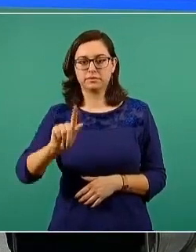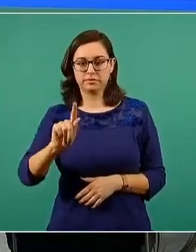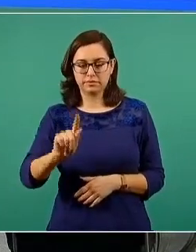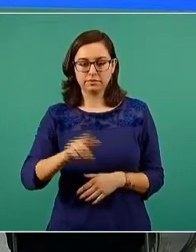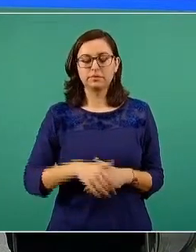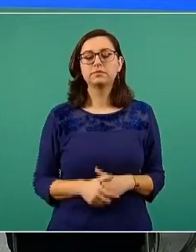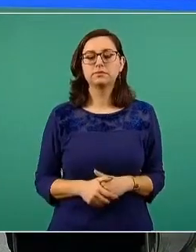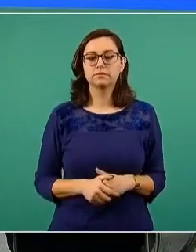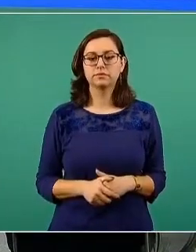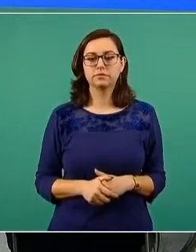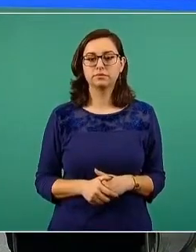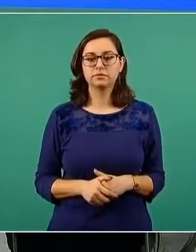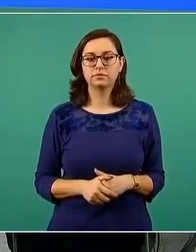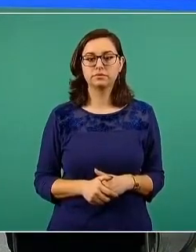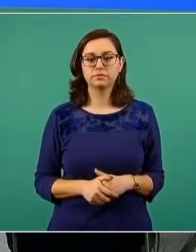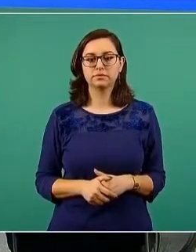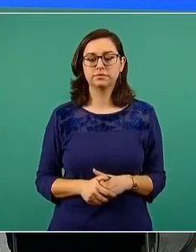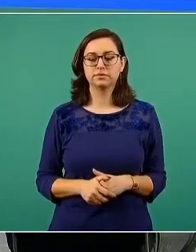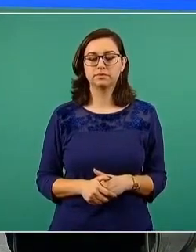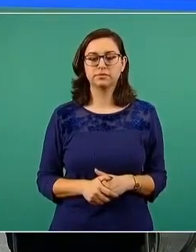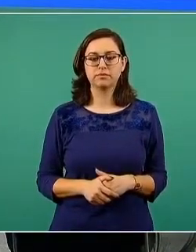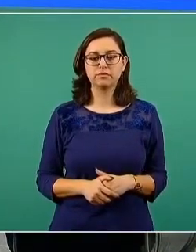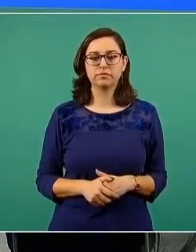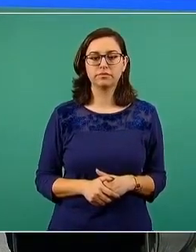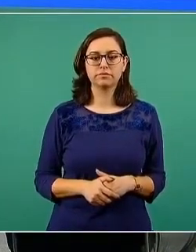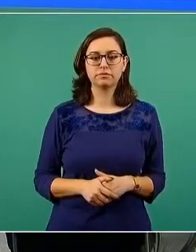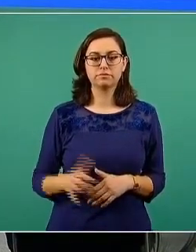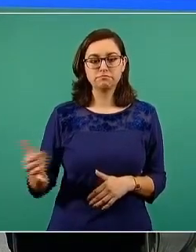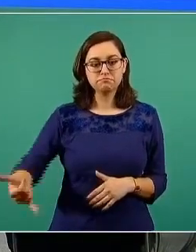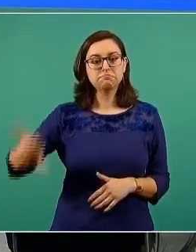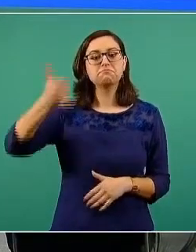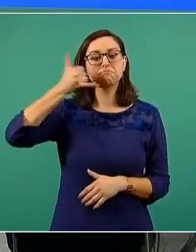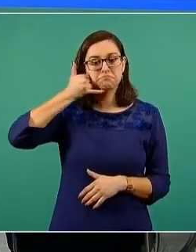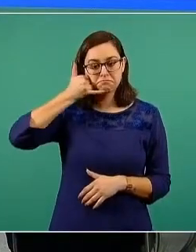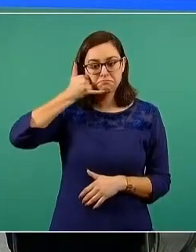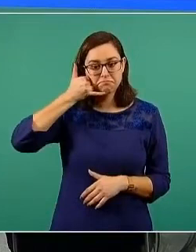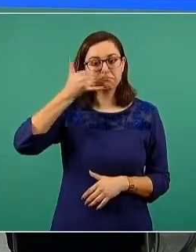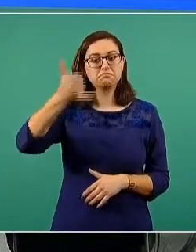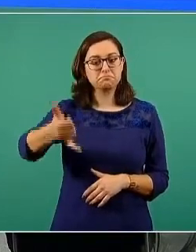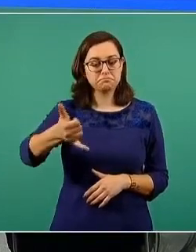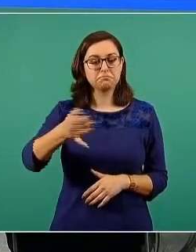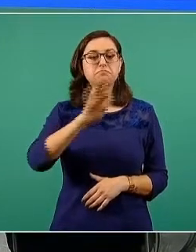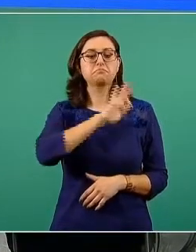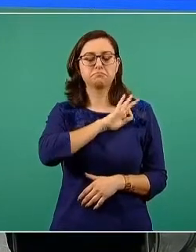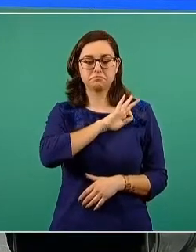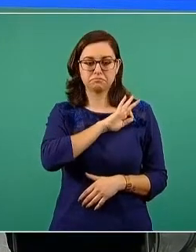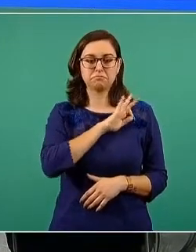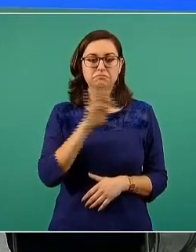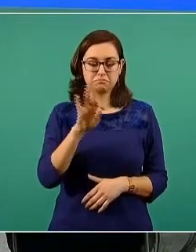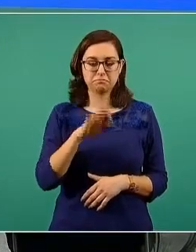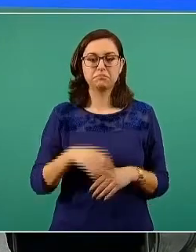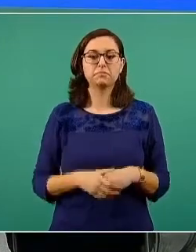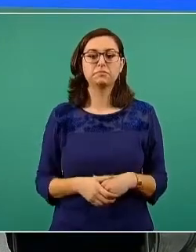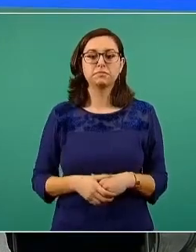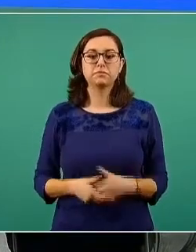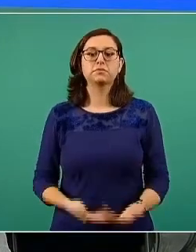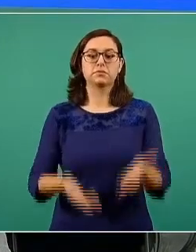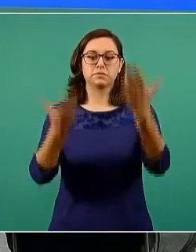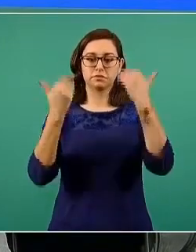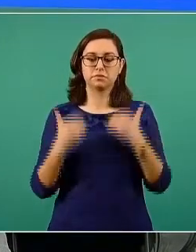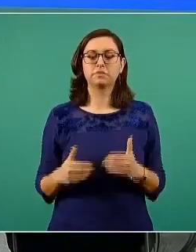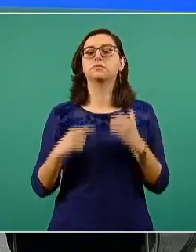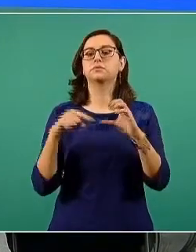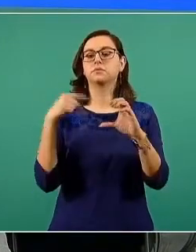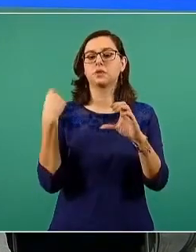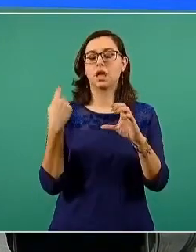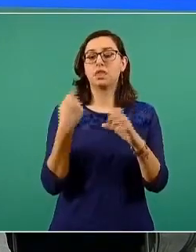55 36 84 03 70 es el número para vacuna COVID. También pueden visitar